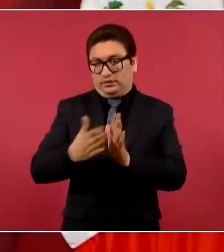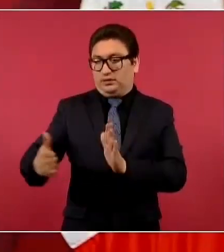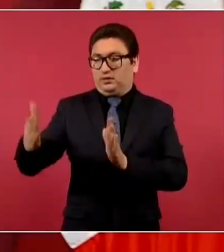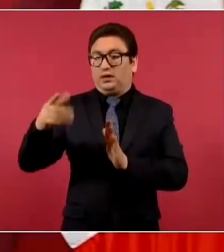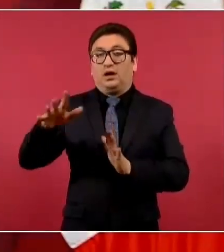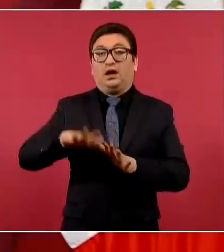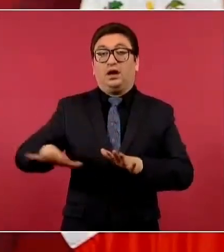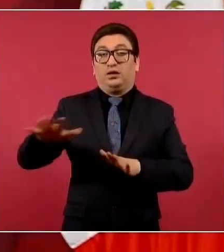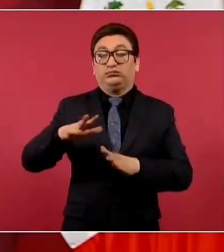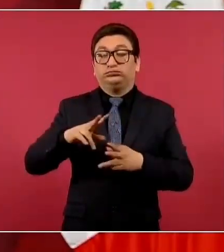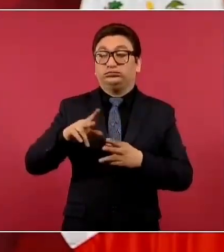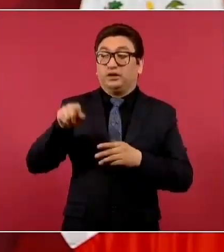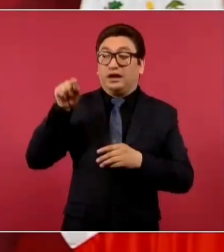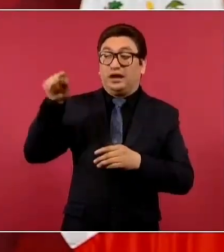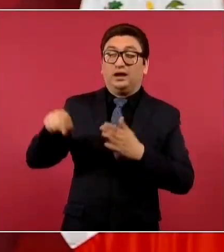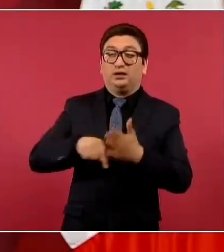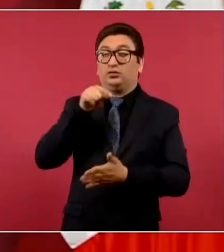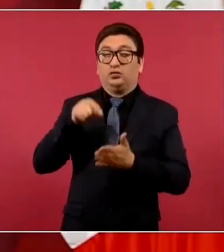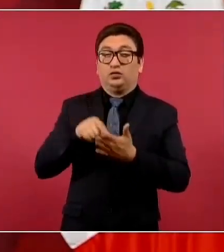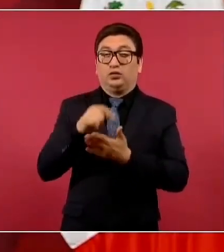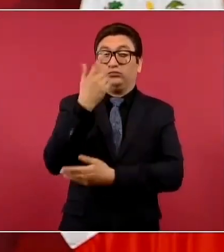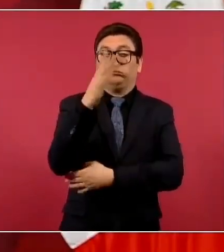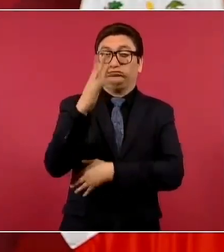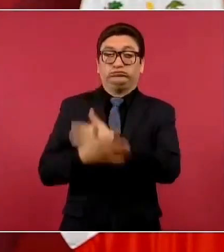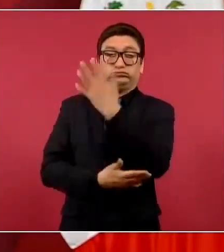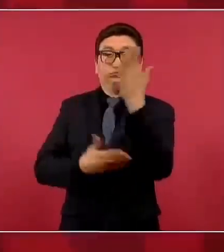clandestina, que es